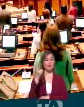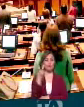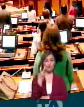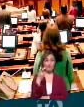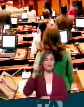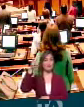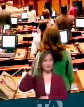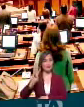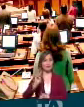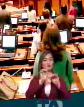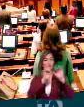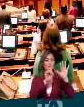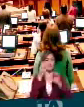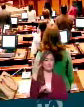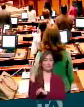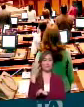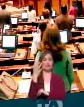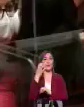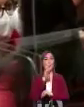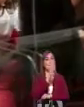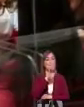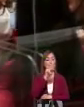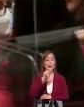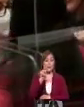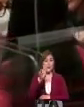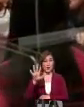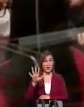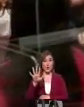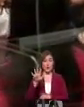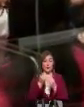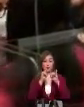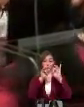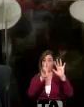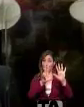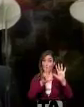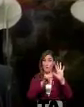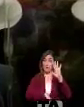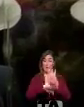van 25 y hay 8 independientes. Es decir, la mayoría tiene